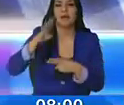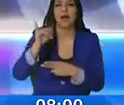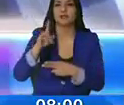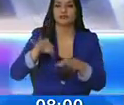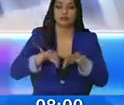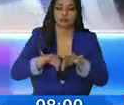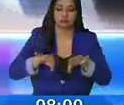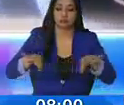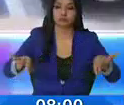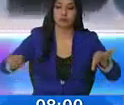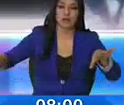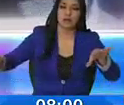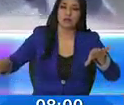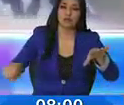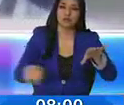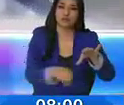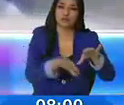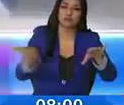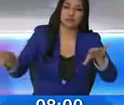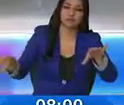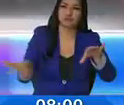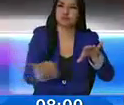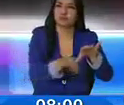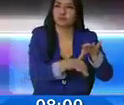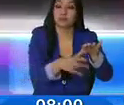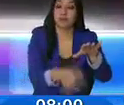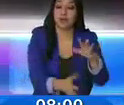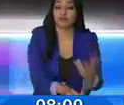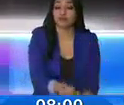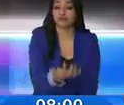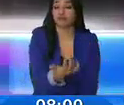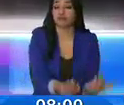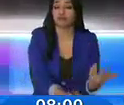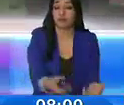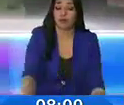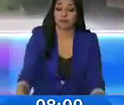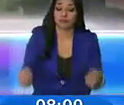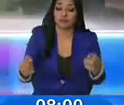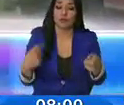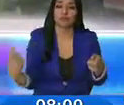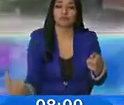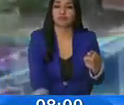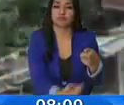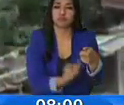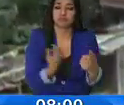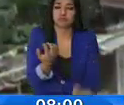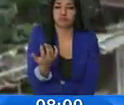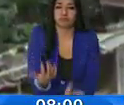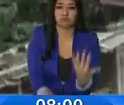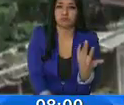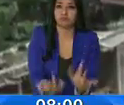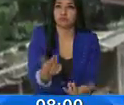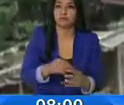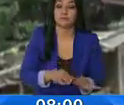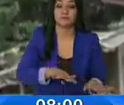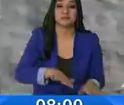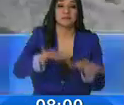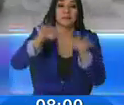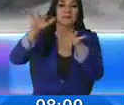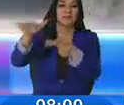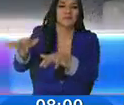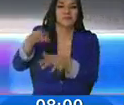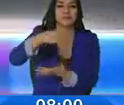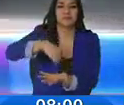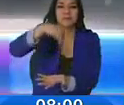para poder comenzar a prender la candela para hervir el jugo de la caña. Enclavada entre las montañas manabitas,